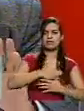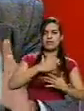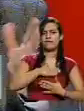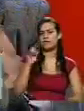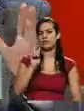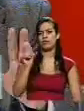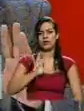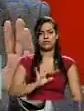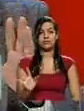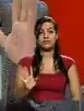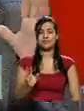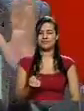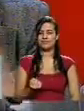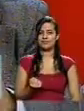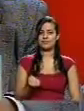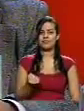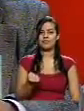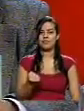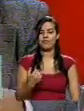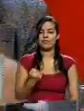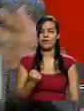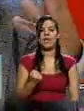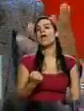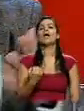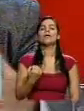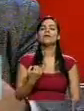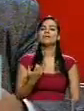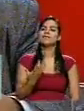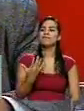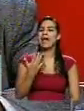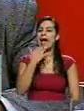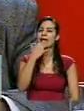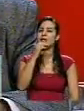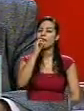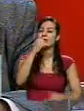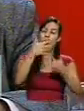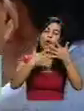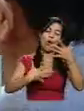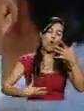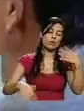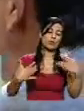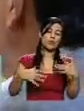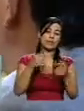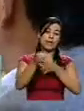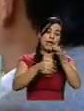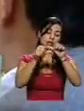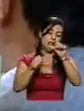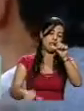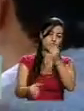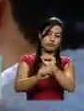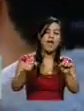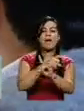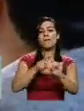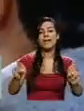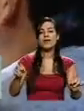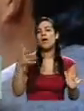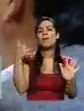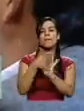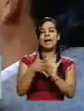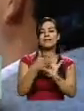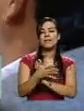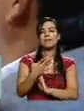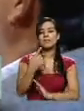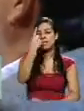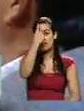metrópoli. Ahí hay una cuestión que sería un poco largo de explicar, porque es que la figura del rey tenía